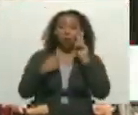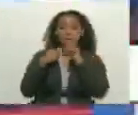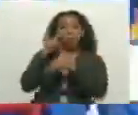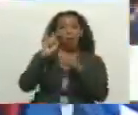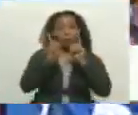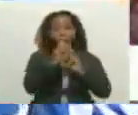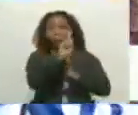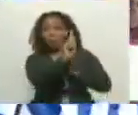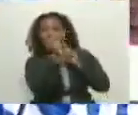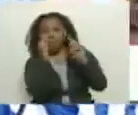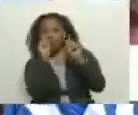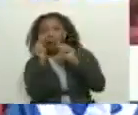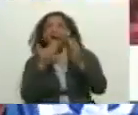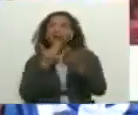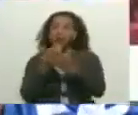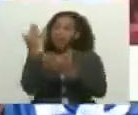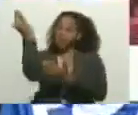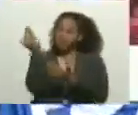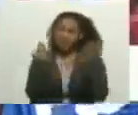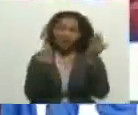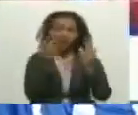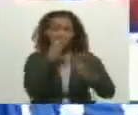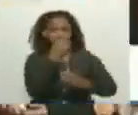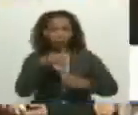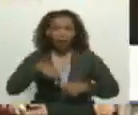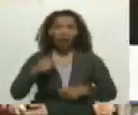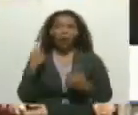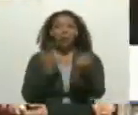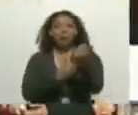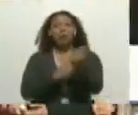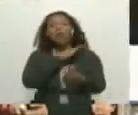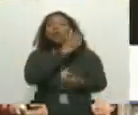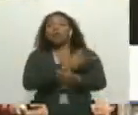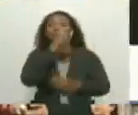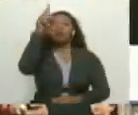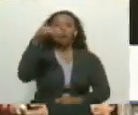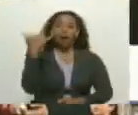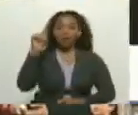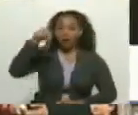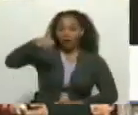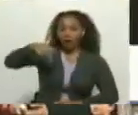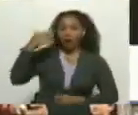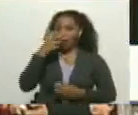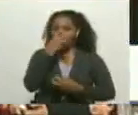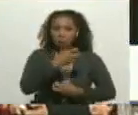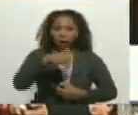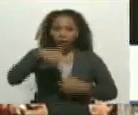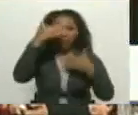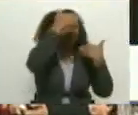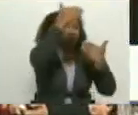gracias por estar en este acto. A los hermanos de Podemos, están por allá creo también.